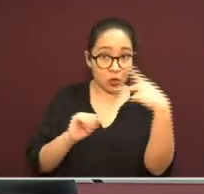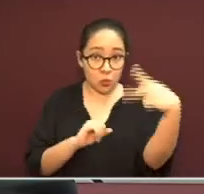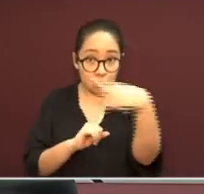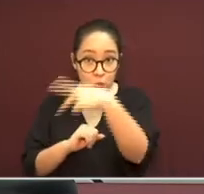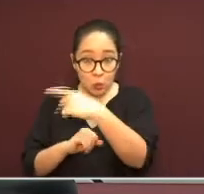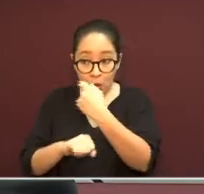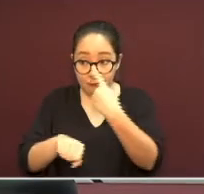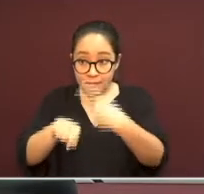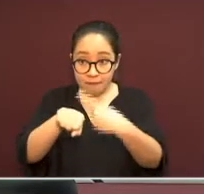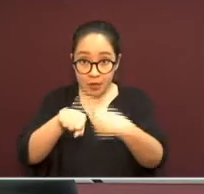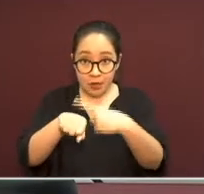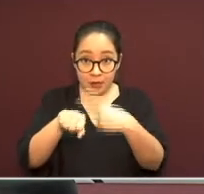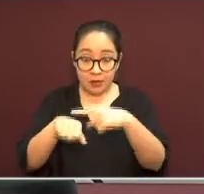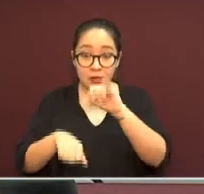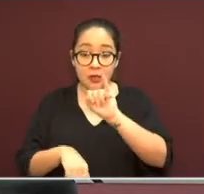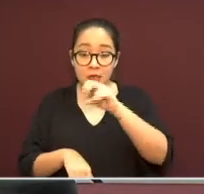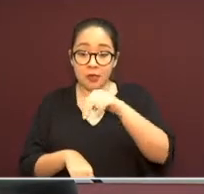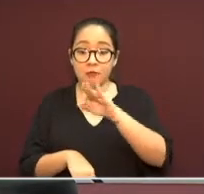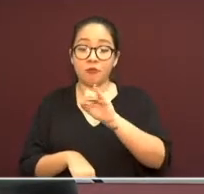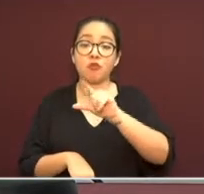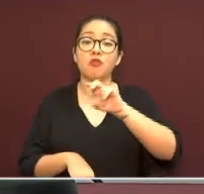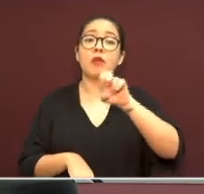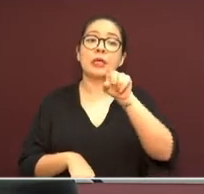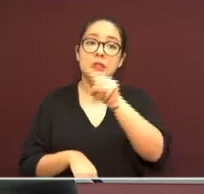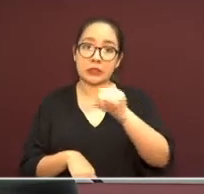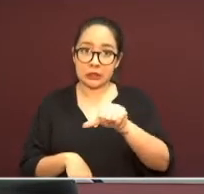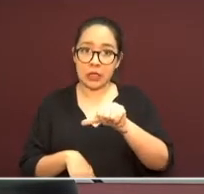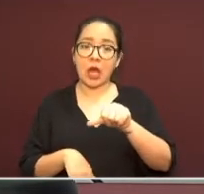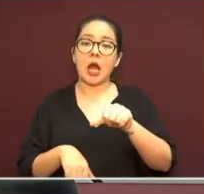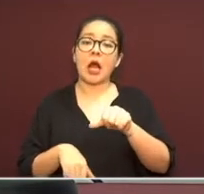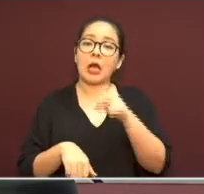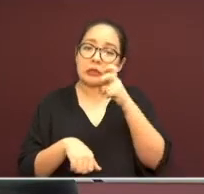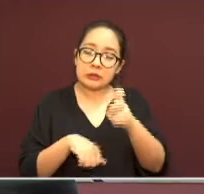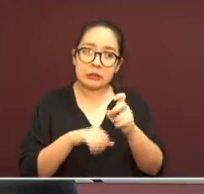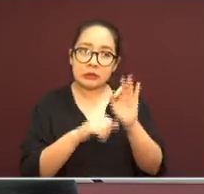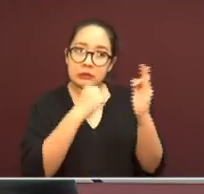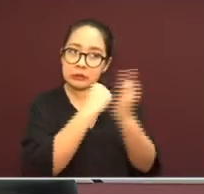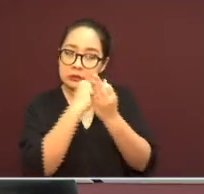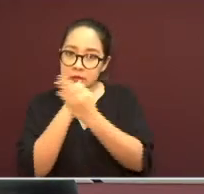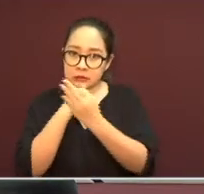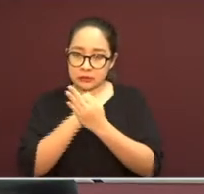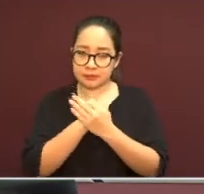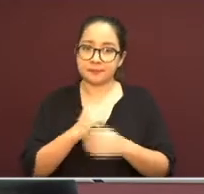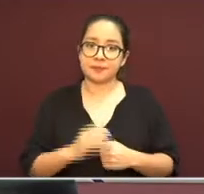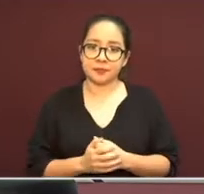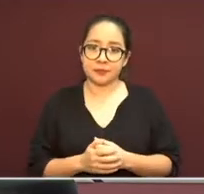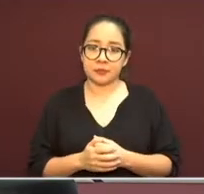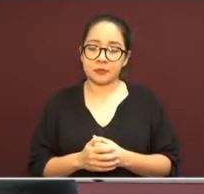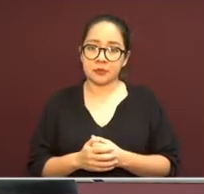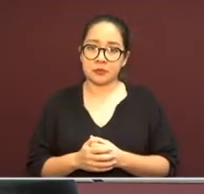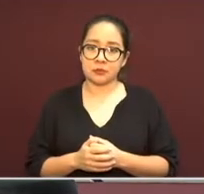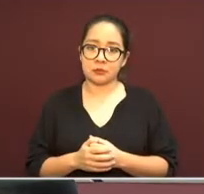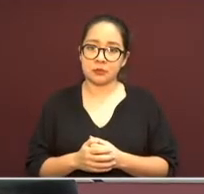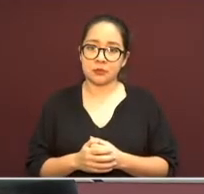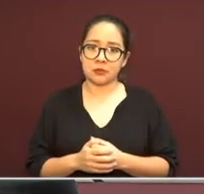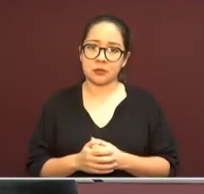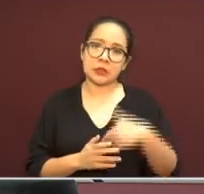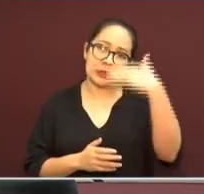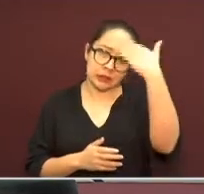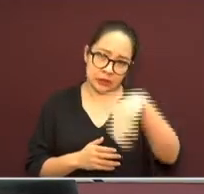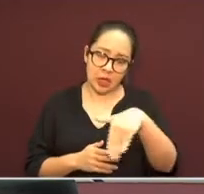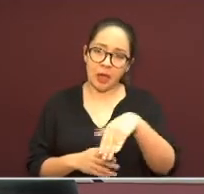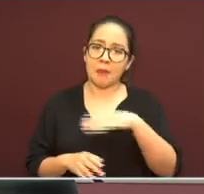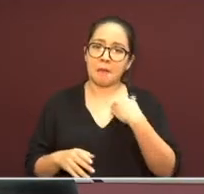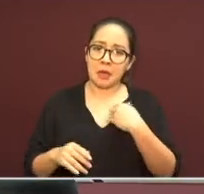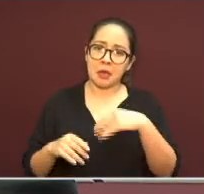la influenza nacional estacional con esto mostramos a ustedes que aunque la pandemia la pandemia ha ocupado